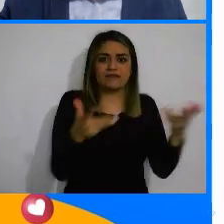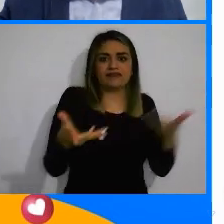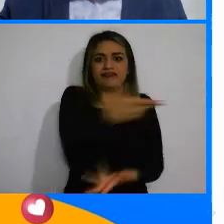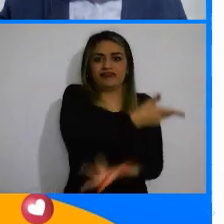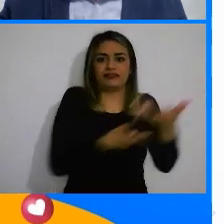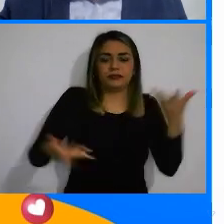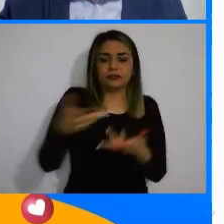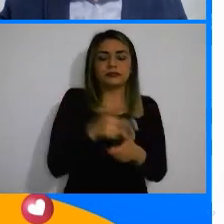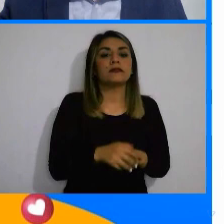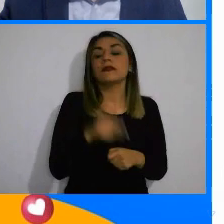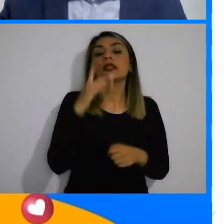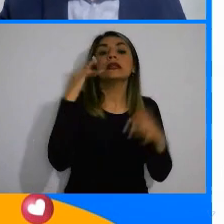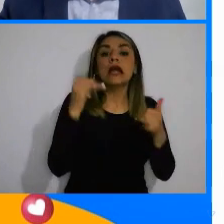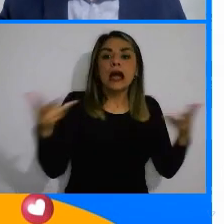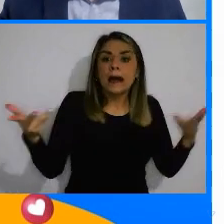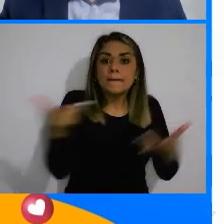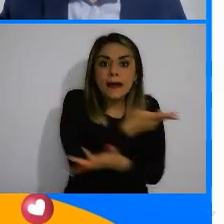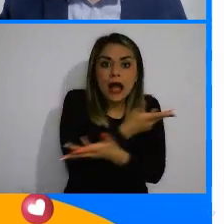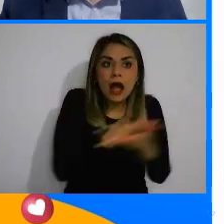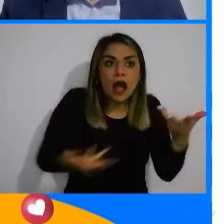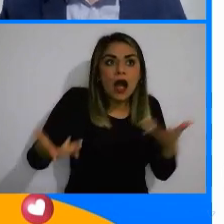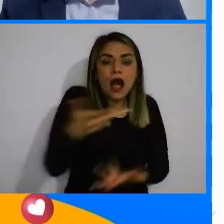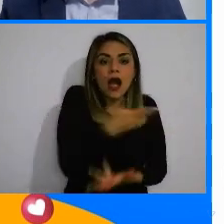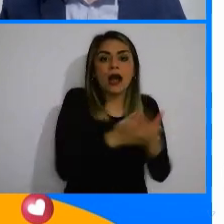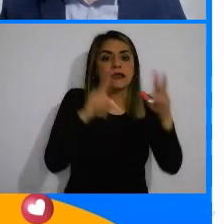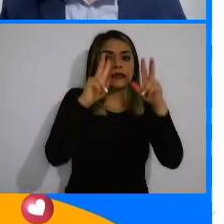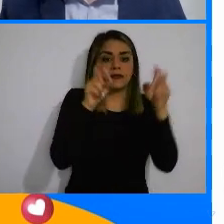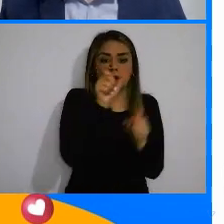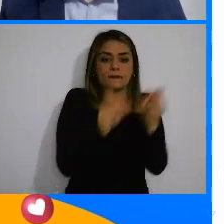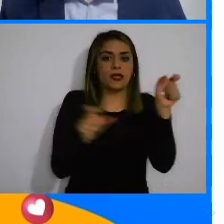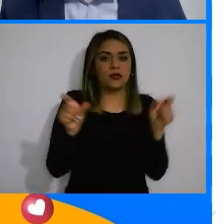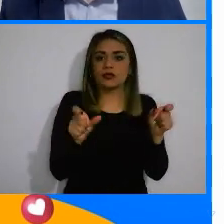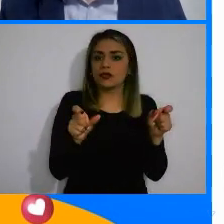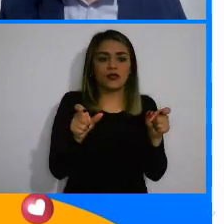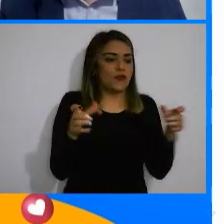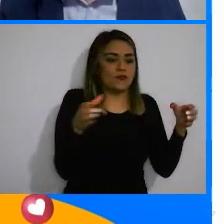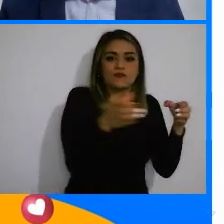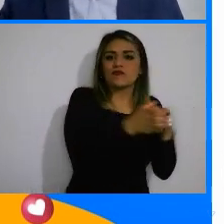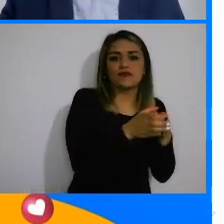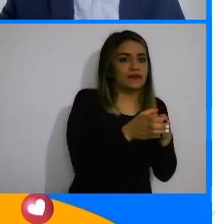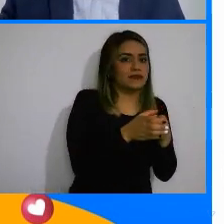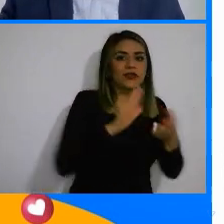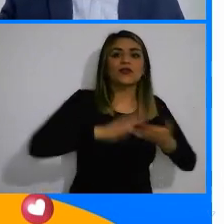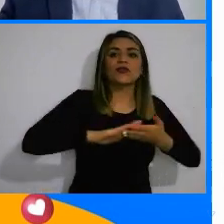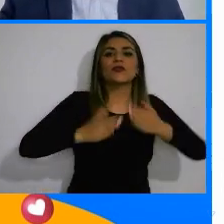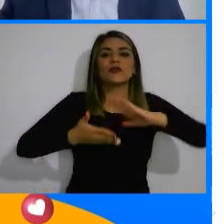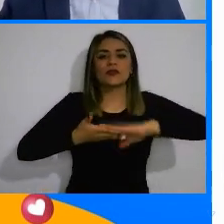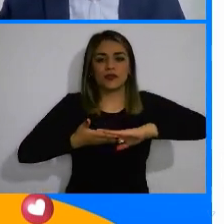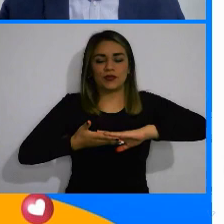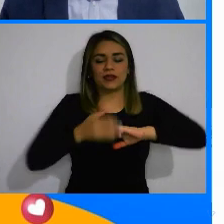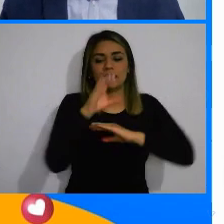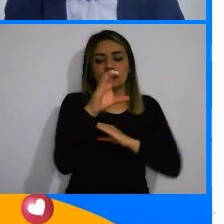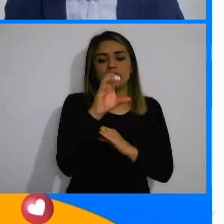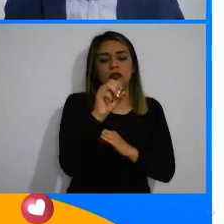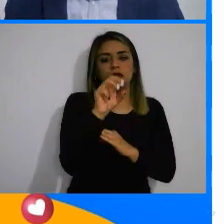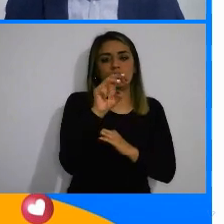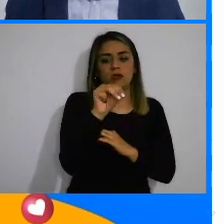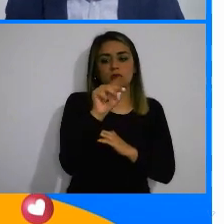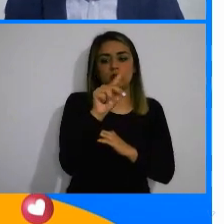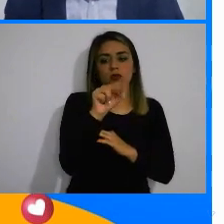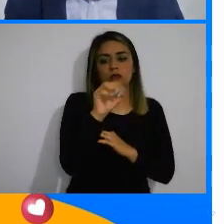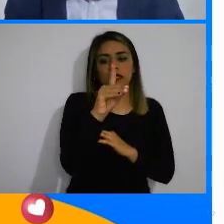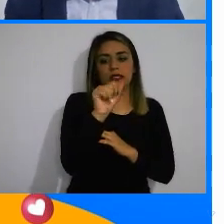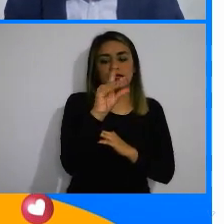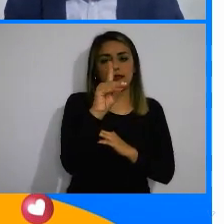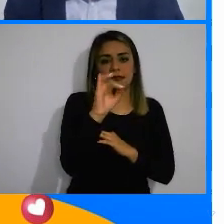ya existe esa interacción, ya no hablamos de poblaciones, sino que hablamos de comunidades, ¿sí? Y la comunidad se